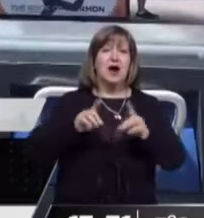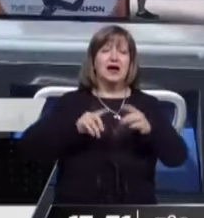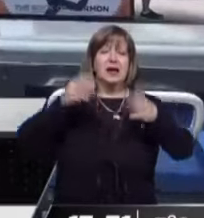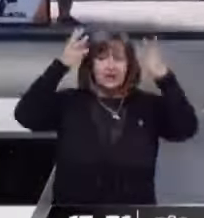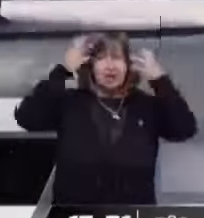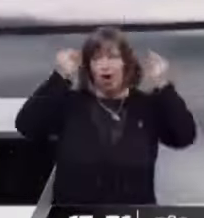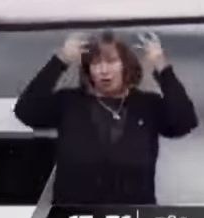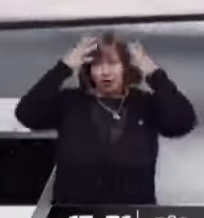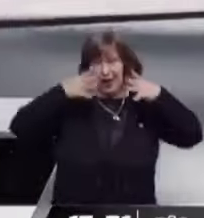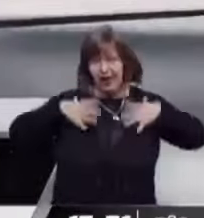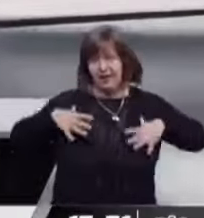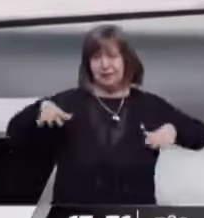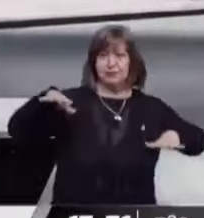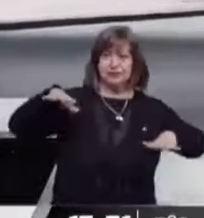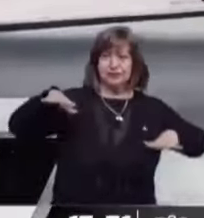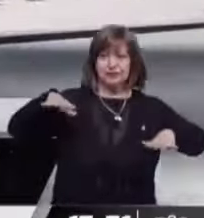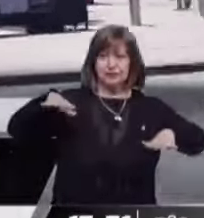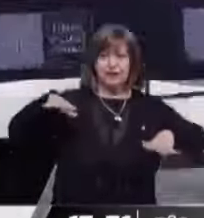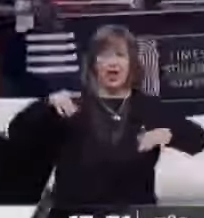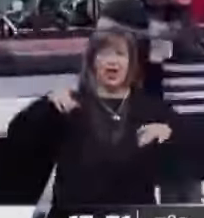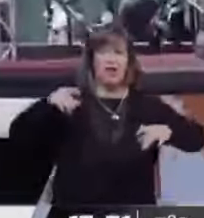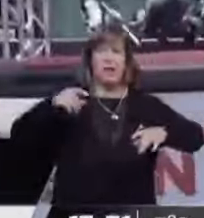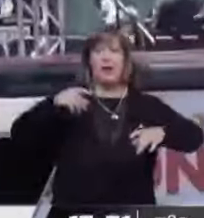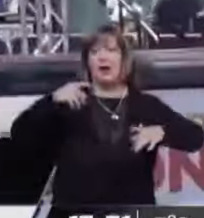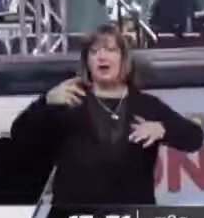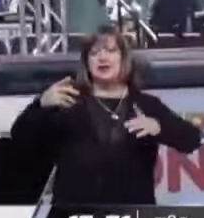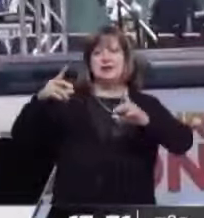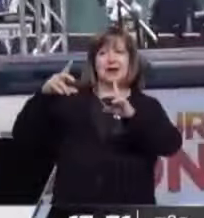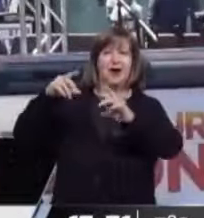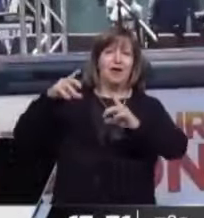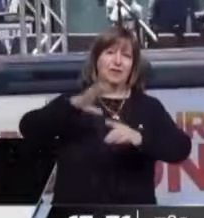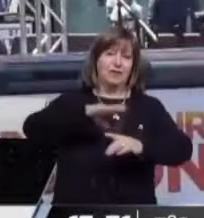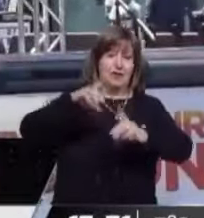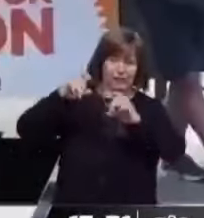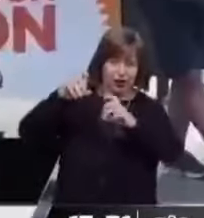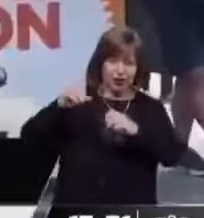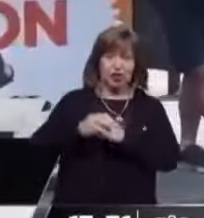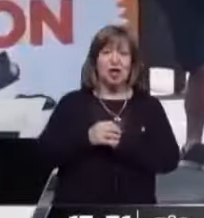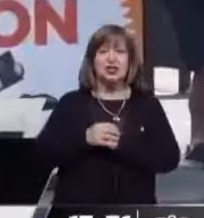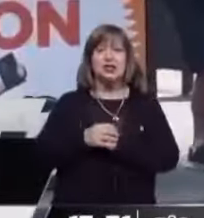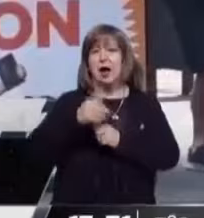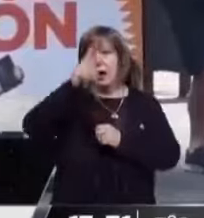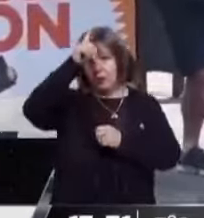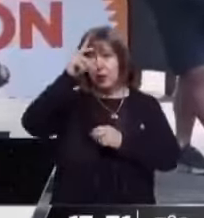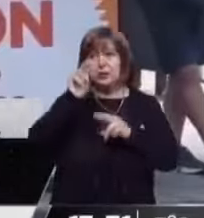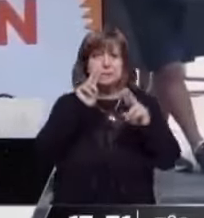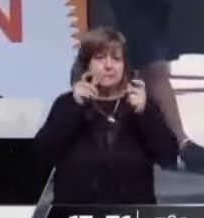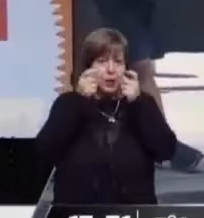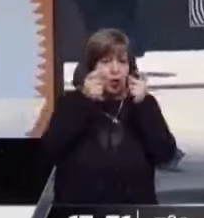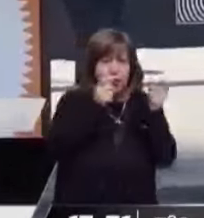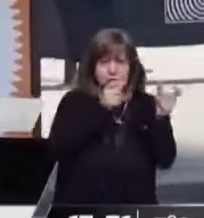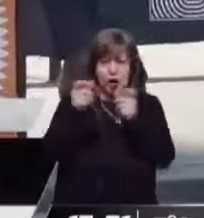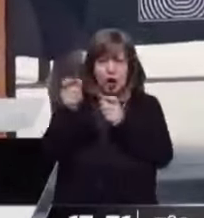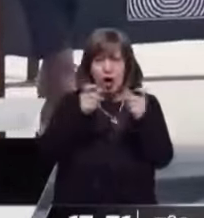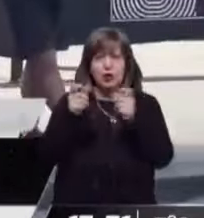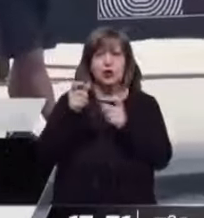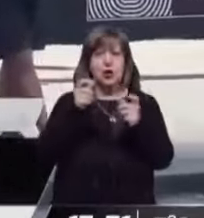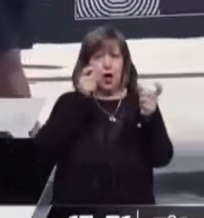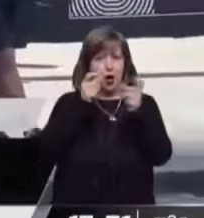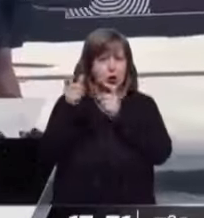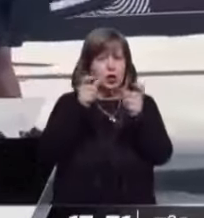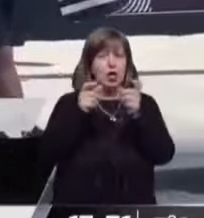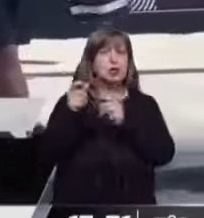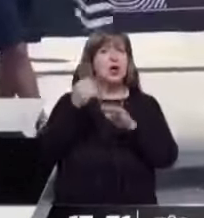todo. Y la policía acá que observa atentamente a ver que no hagan lío. Ayer estaban justamente custodiando